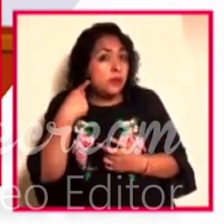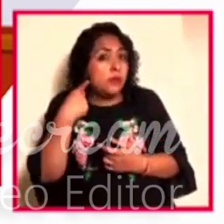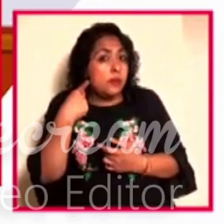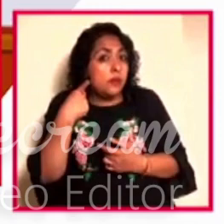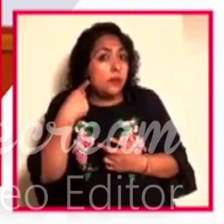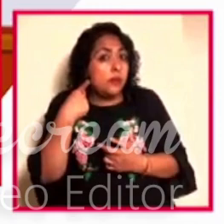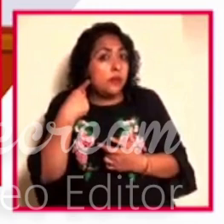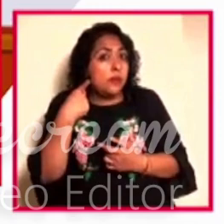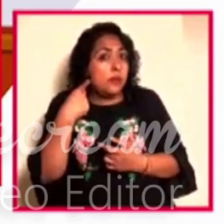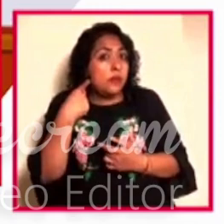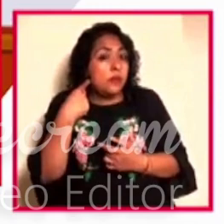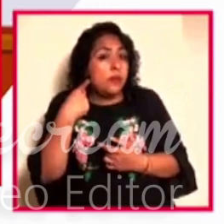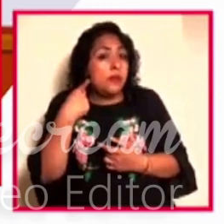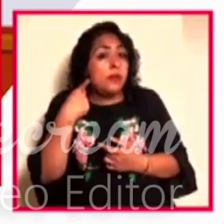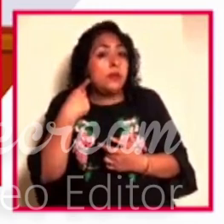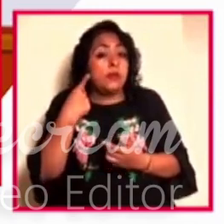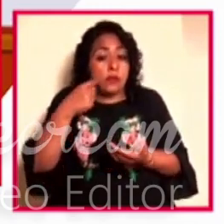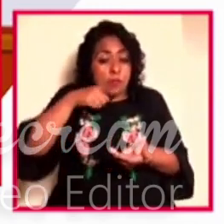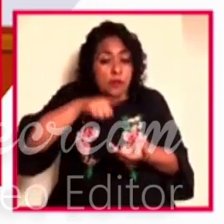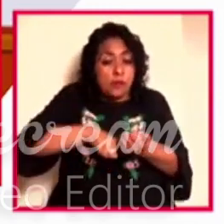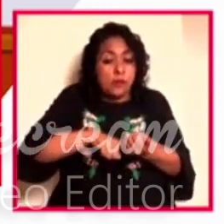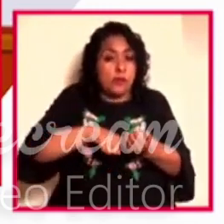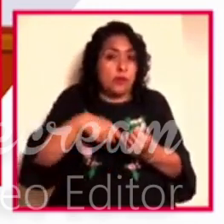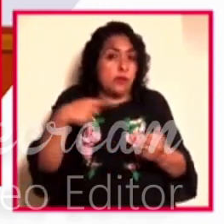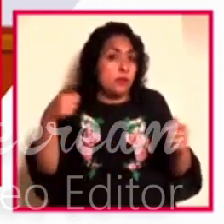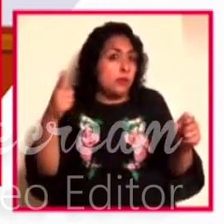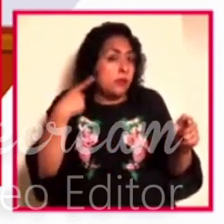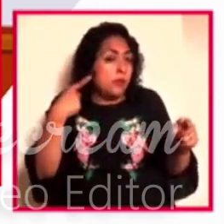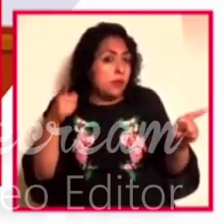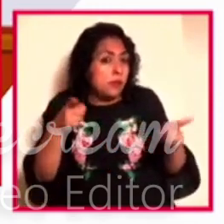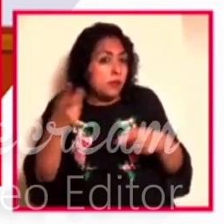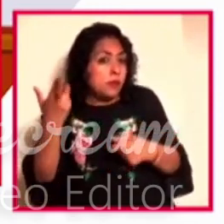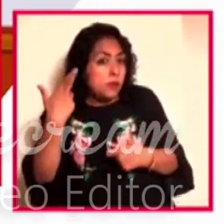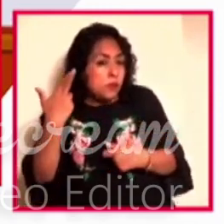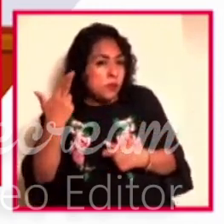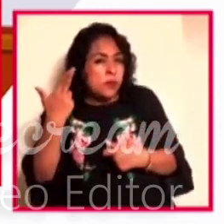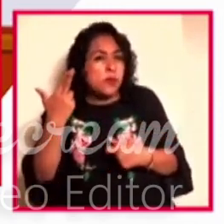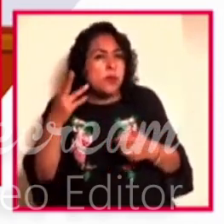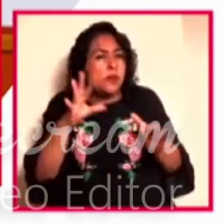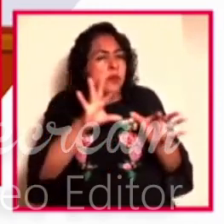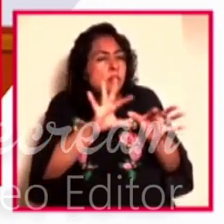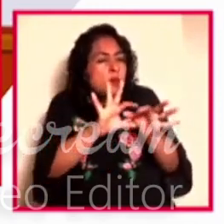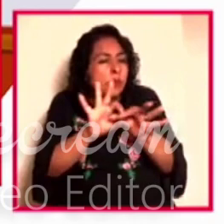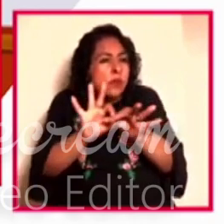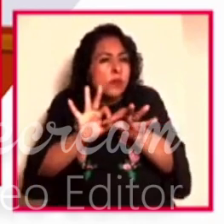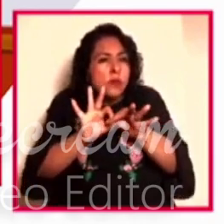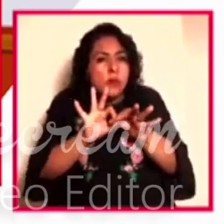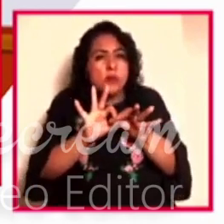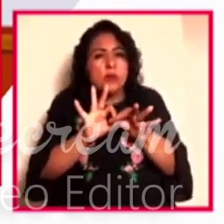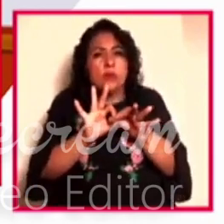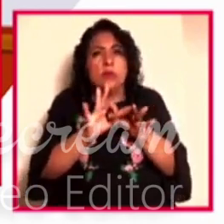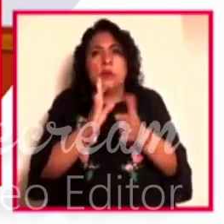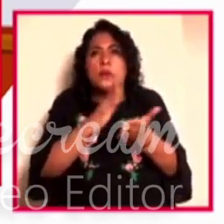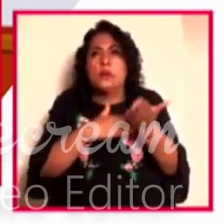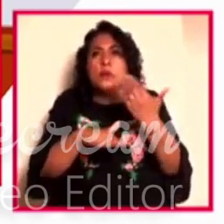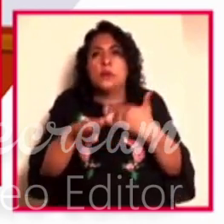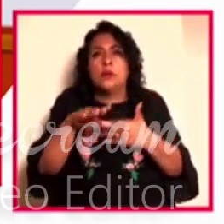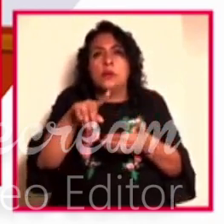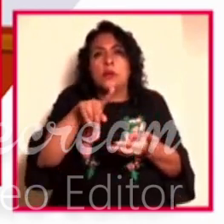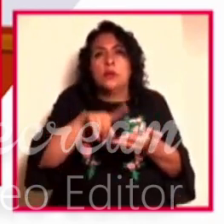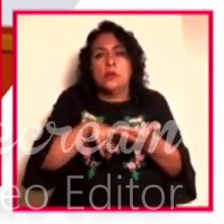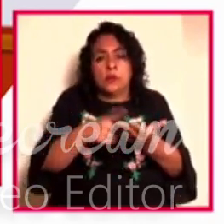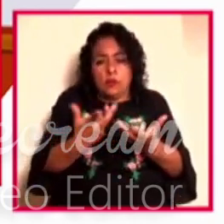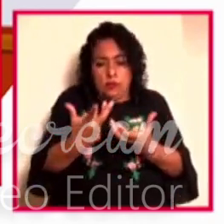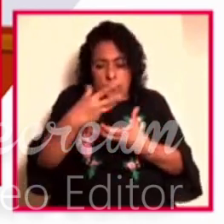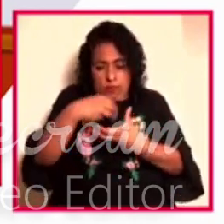y el interior del sonido, con toda esa serie de armónicos, toda esa introspección del